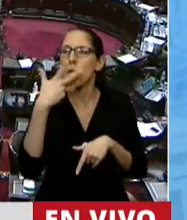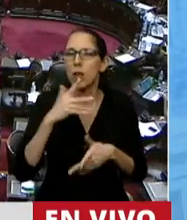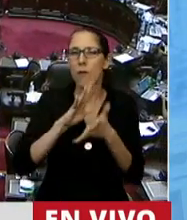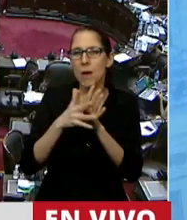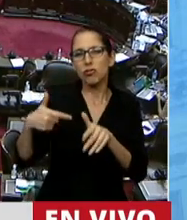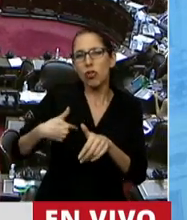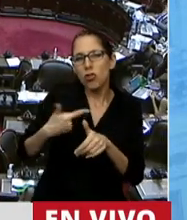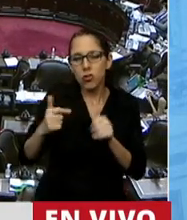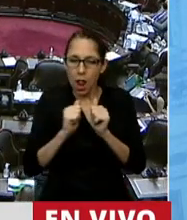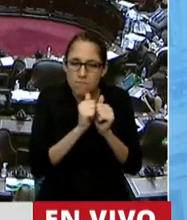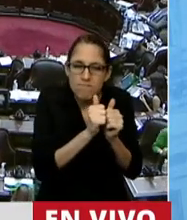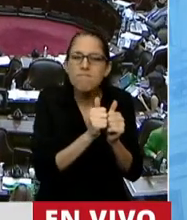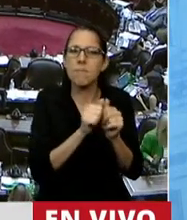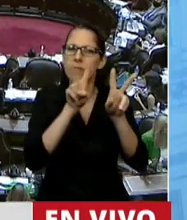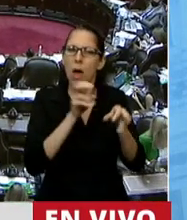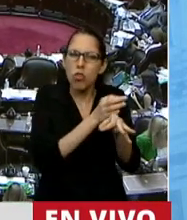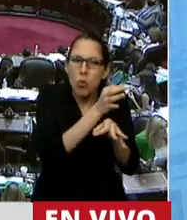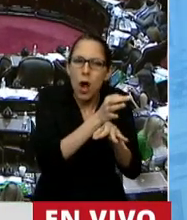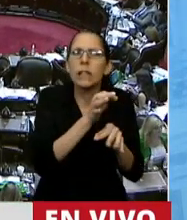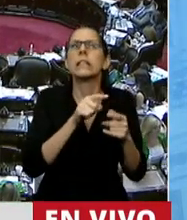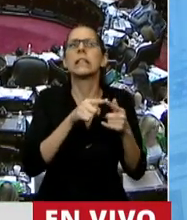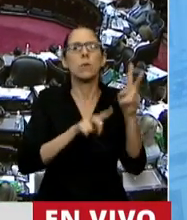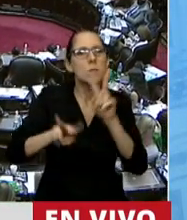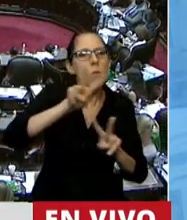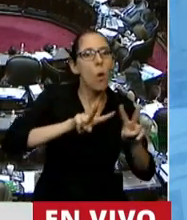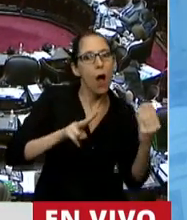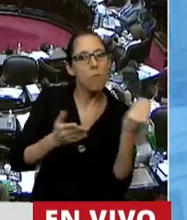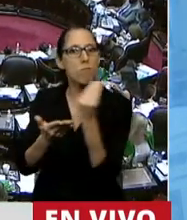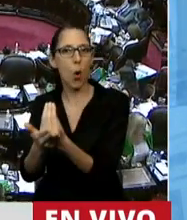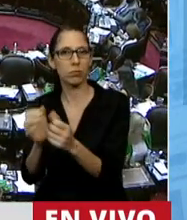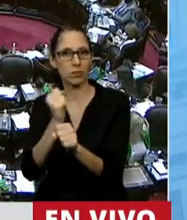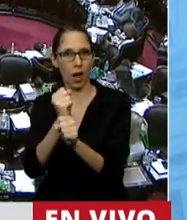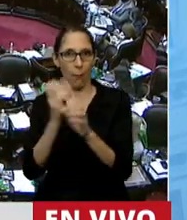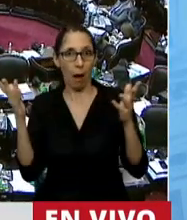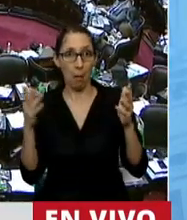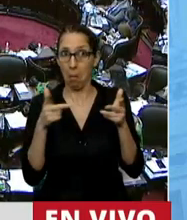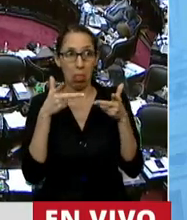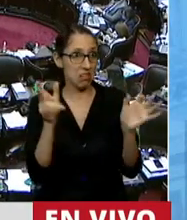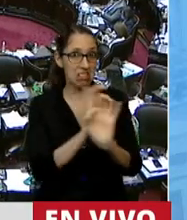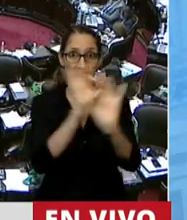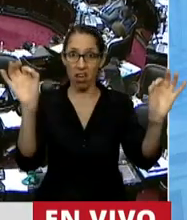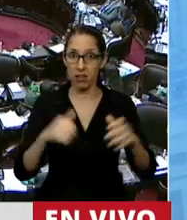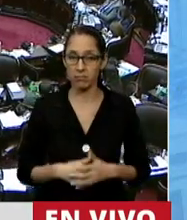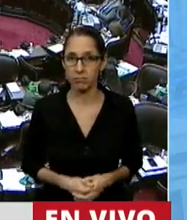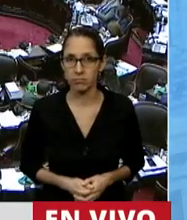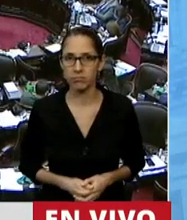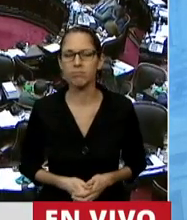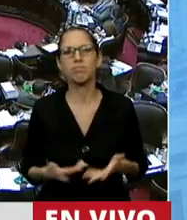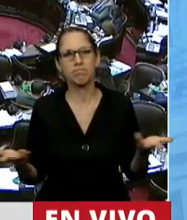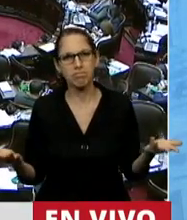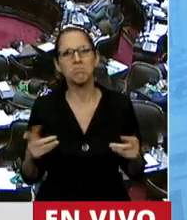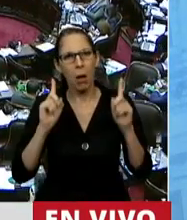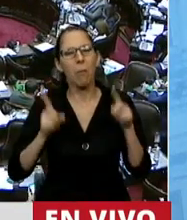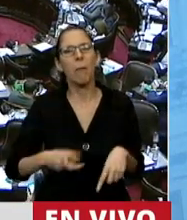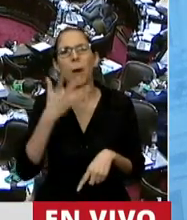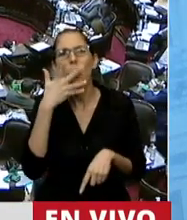acompañen desde lo educativo y desde la reinserción laboral. Ausente. Me gustaría